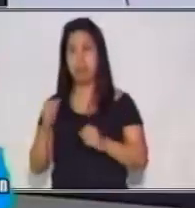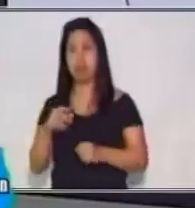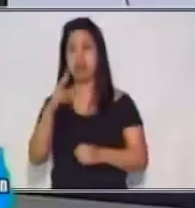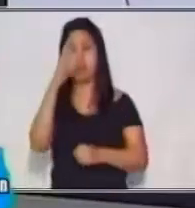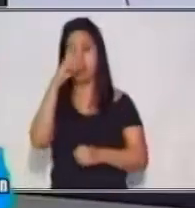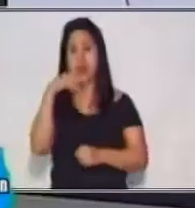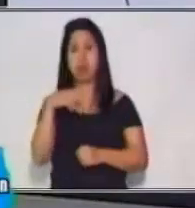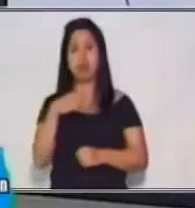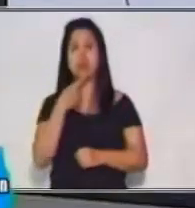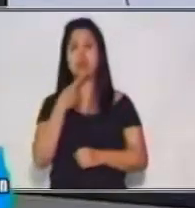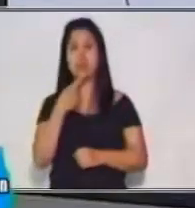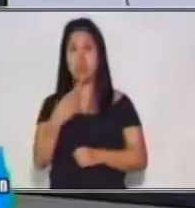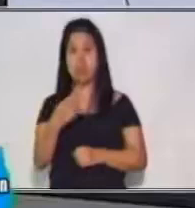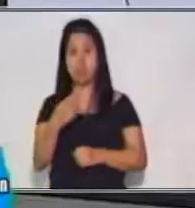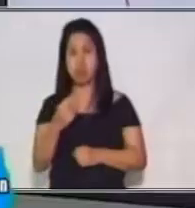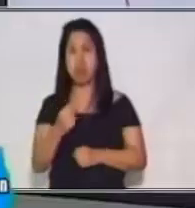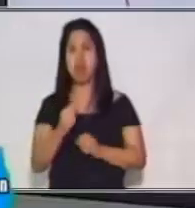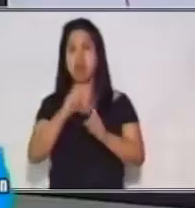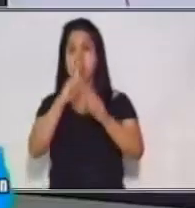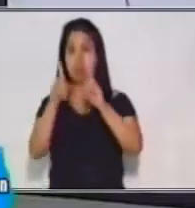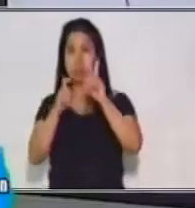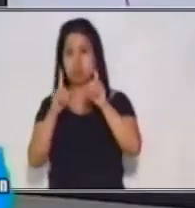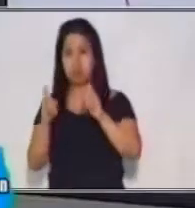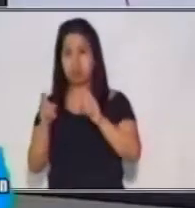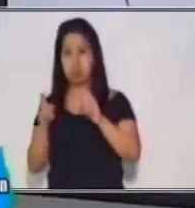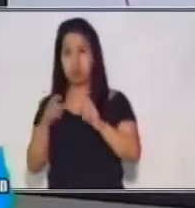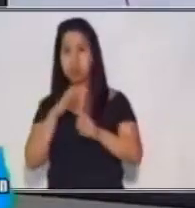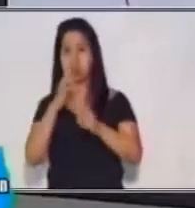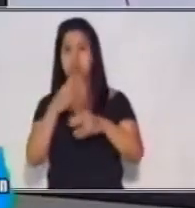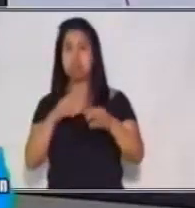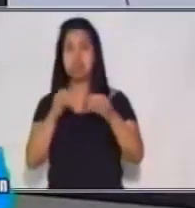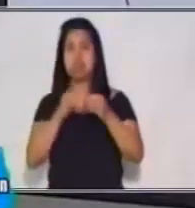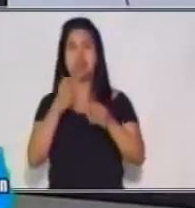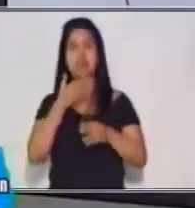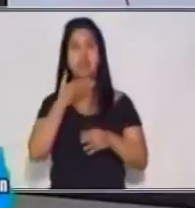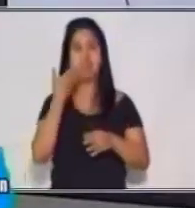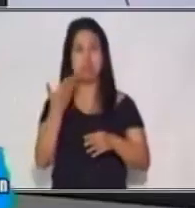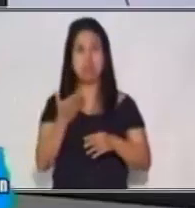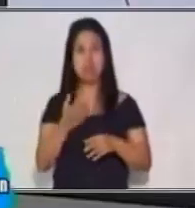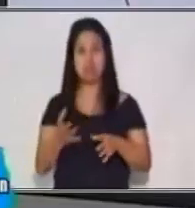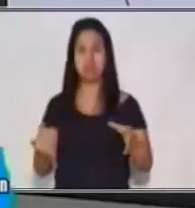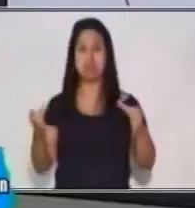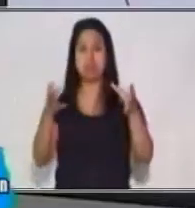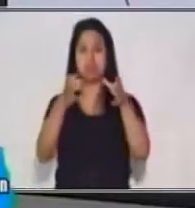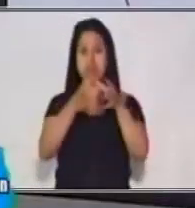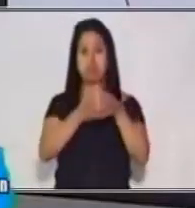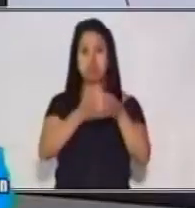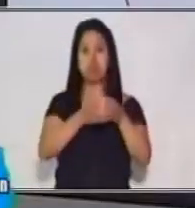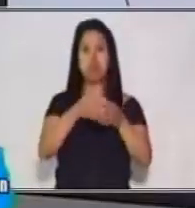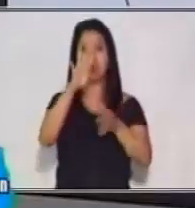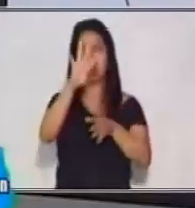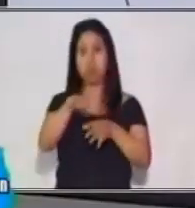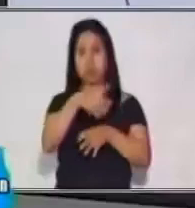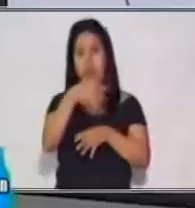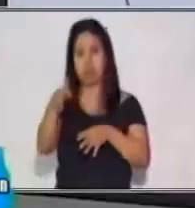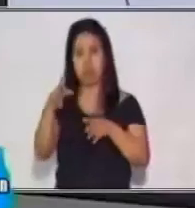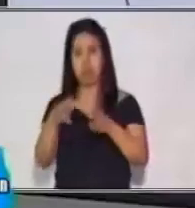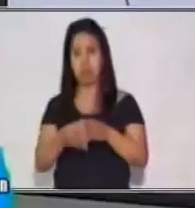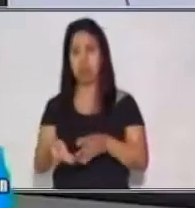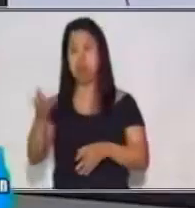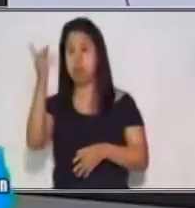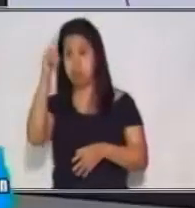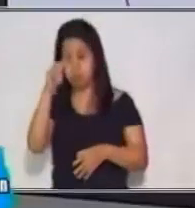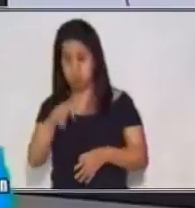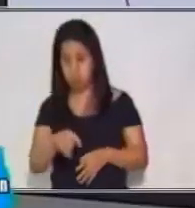respuesta a algunas preguntas. Es mucho más fácil reunir esa información en una tabla. Y el día de